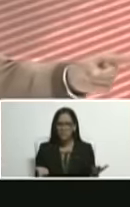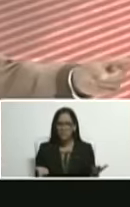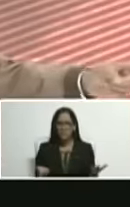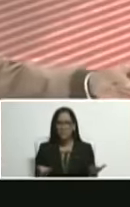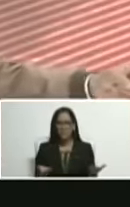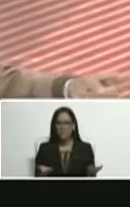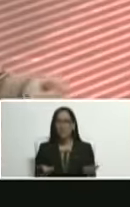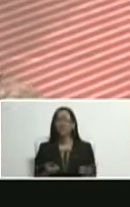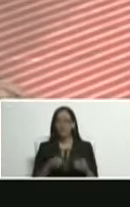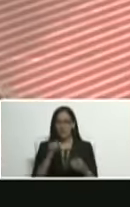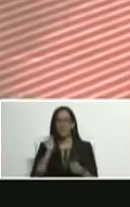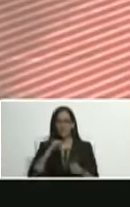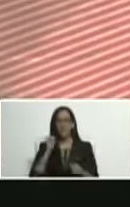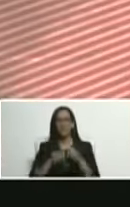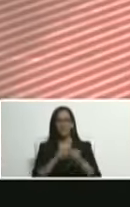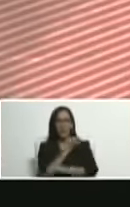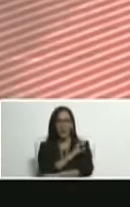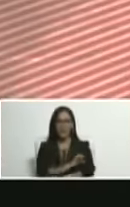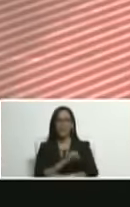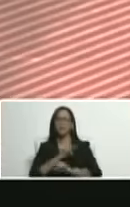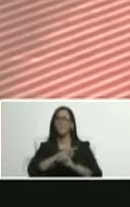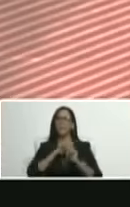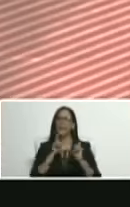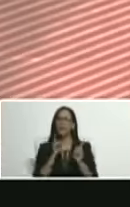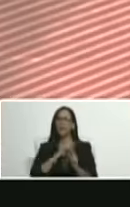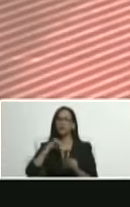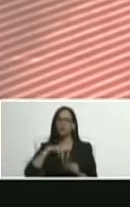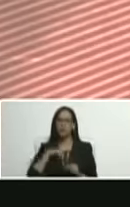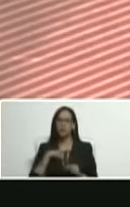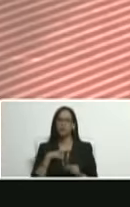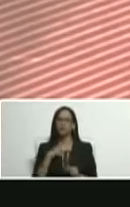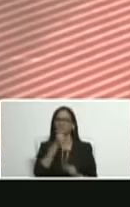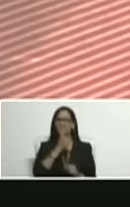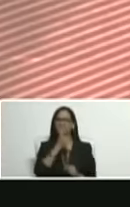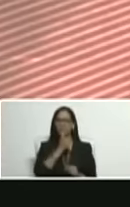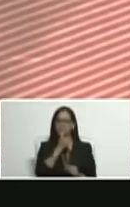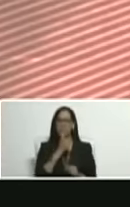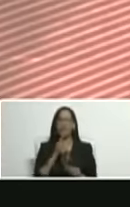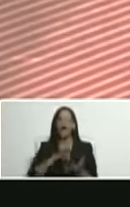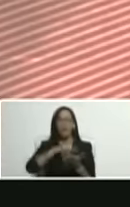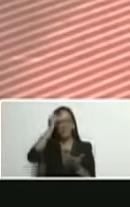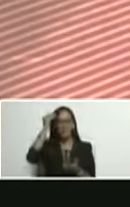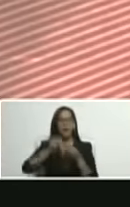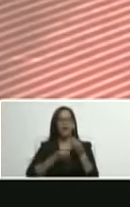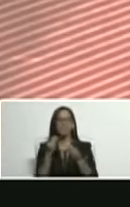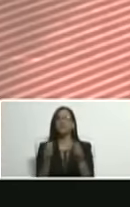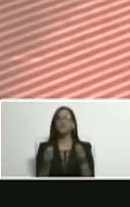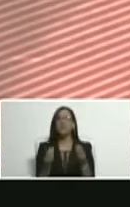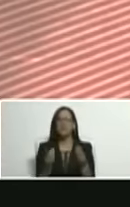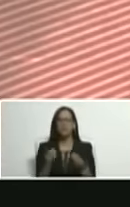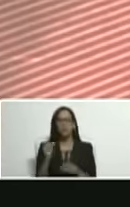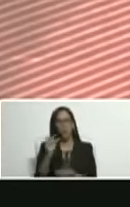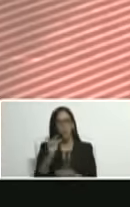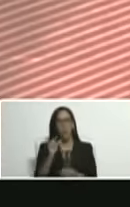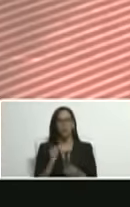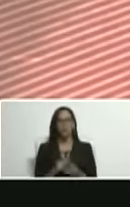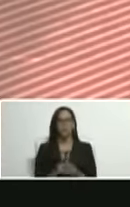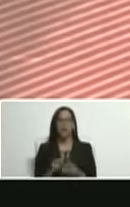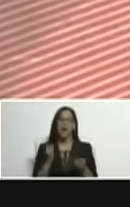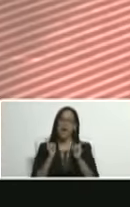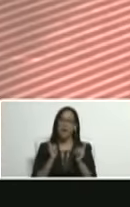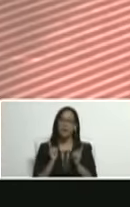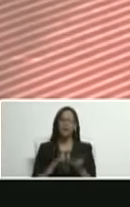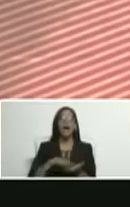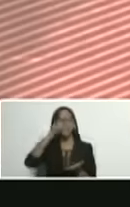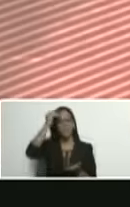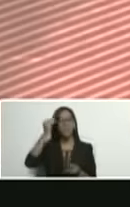Claro que se crearon heridas, pero nosotros resistimos y aprendimos a hacer muchísimo con poco. A veces aprendimos a